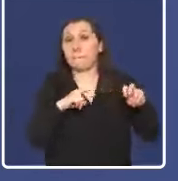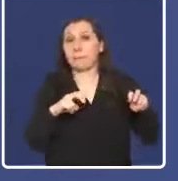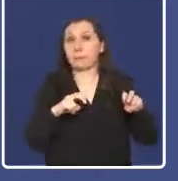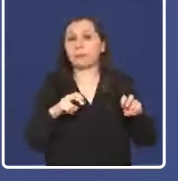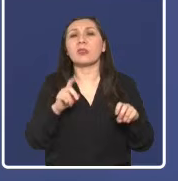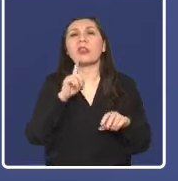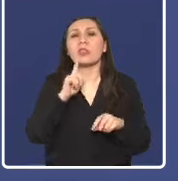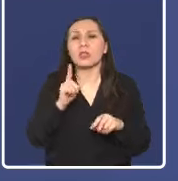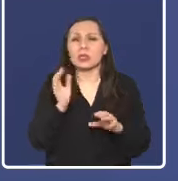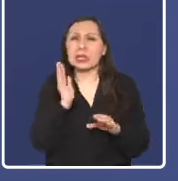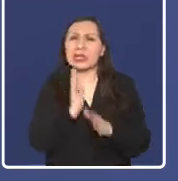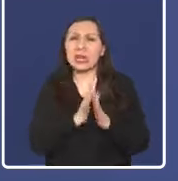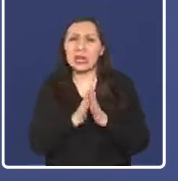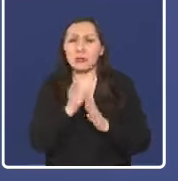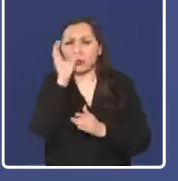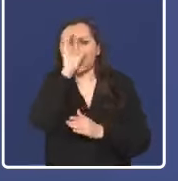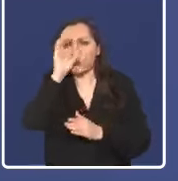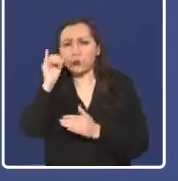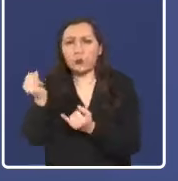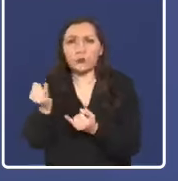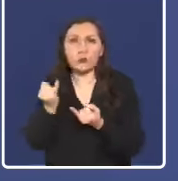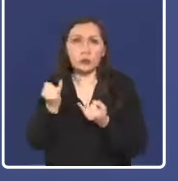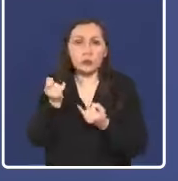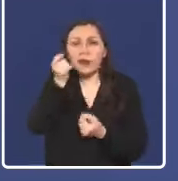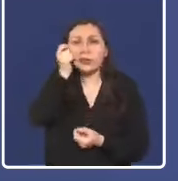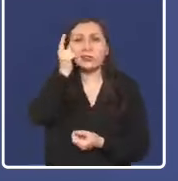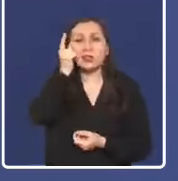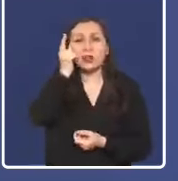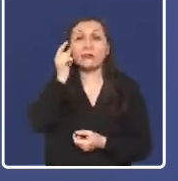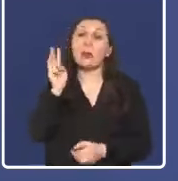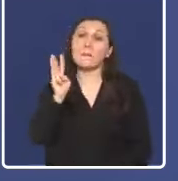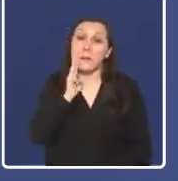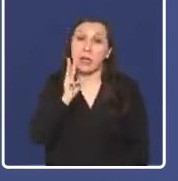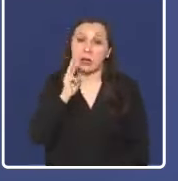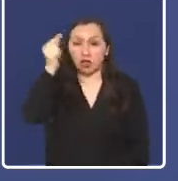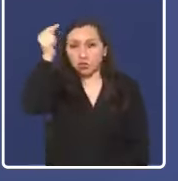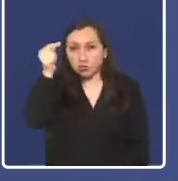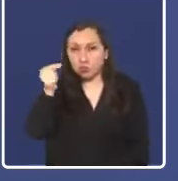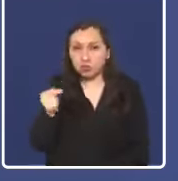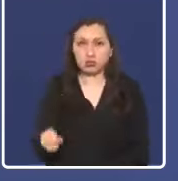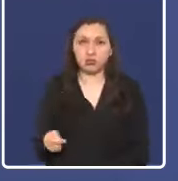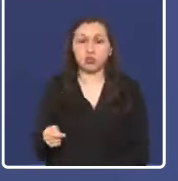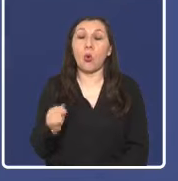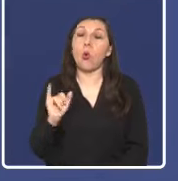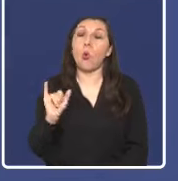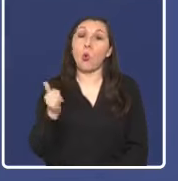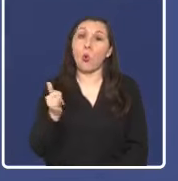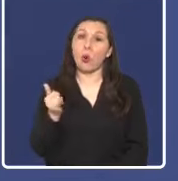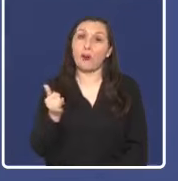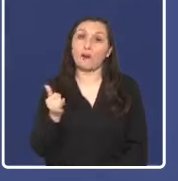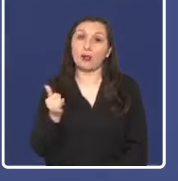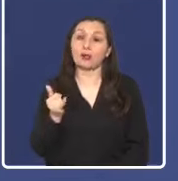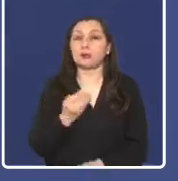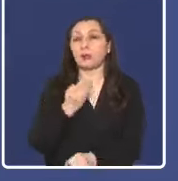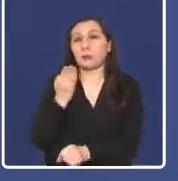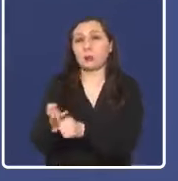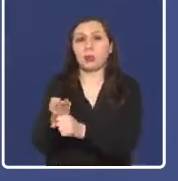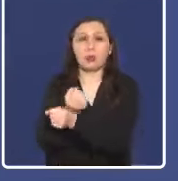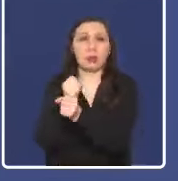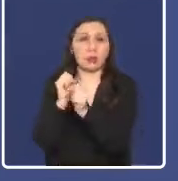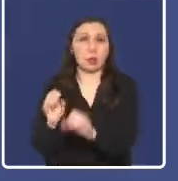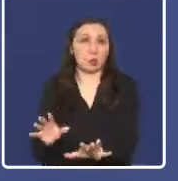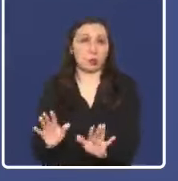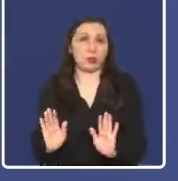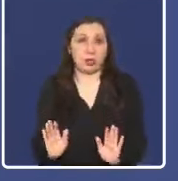Los recabamos con la mayor celeridad posible durante el día miércoles y el día jueves se le pide la